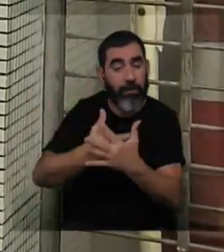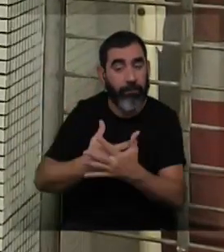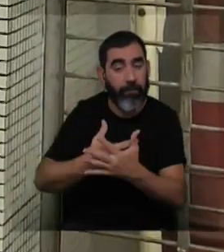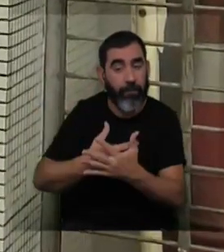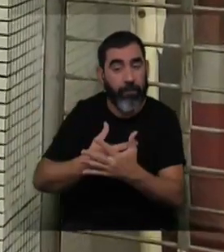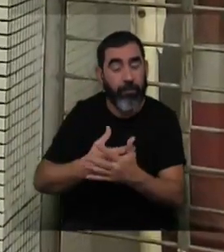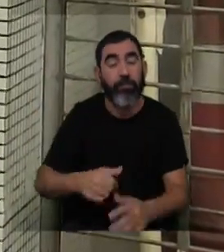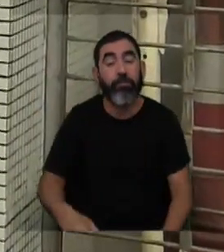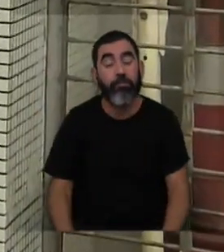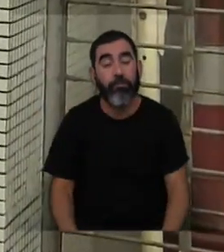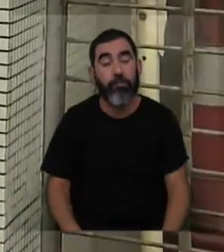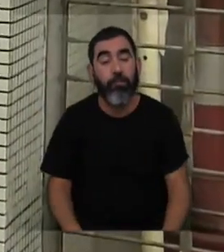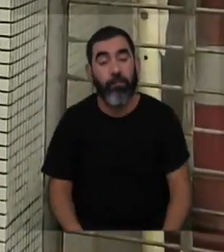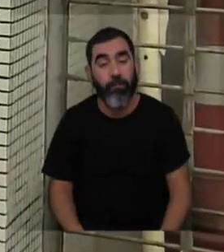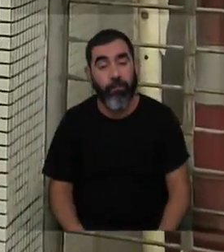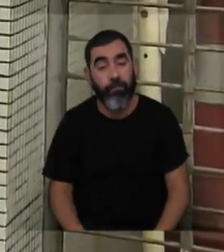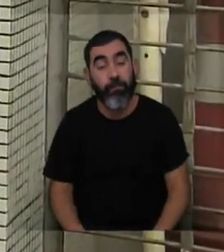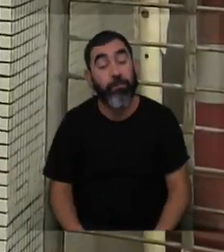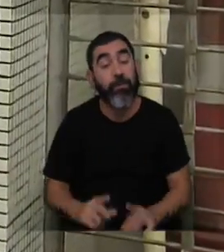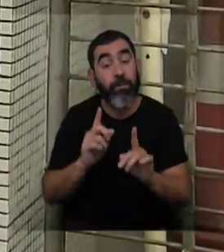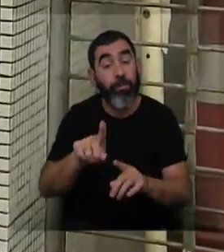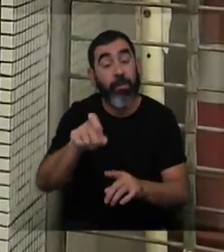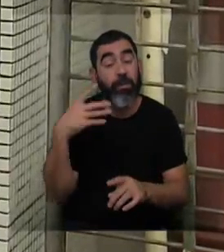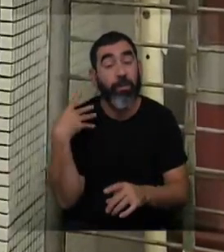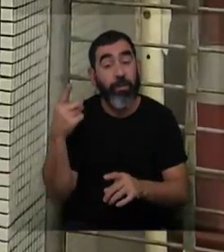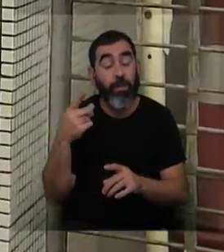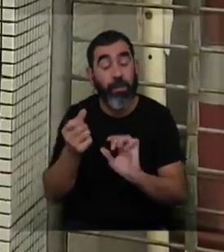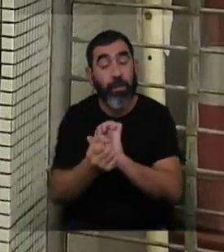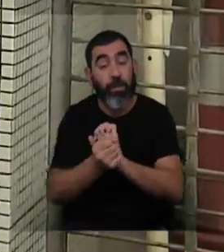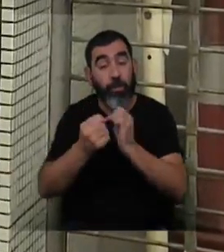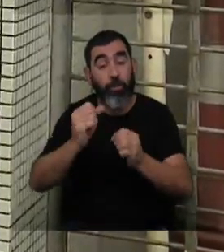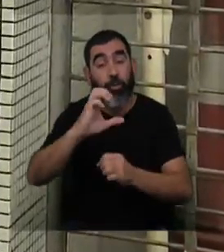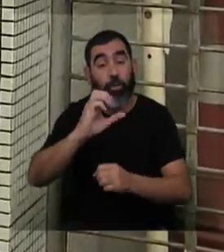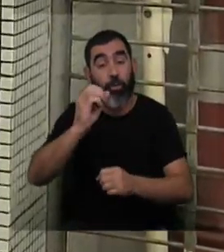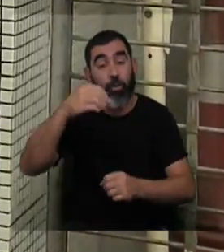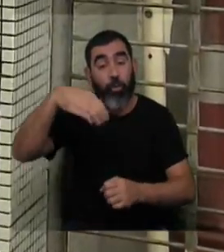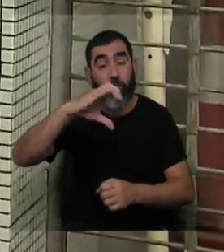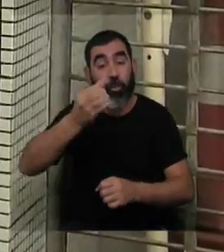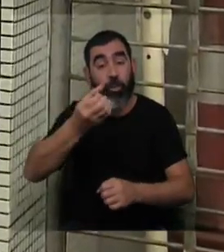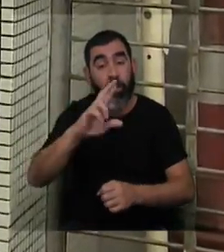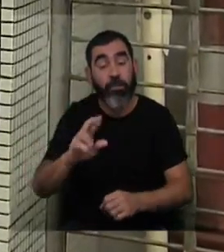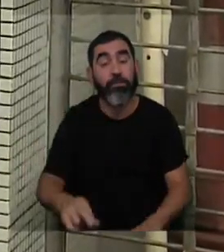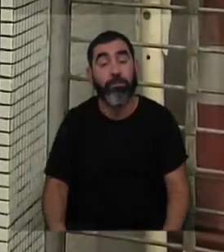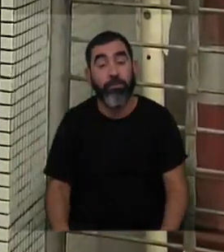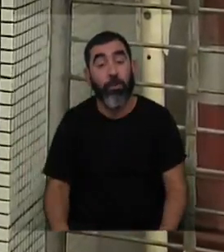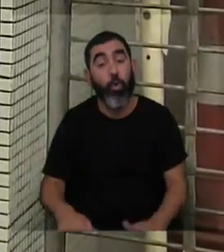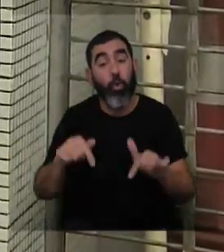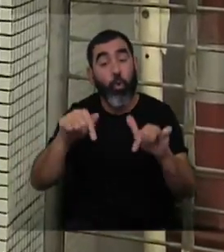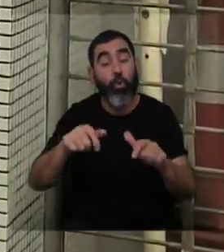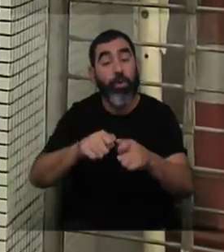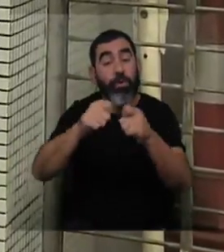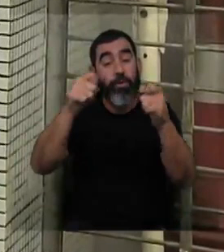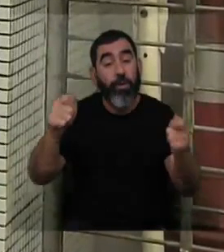las denunciantes de Penades. Entre ellos está el ex director del CONCAR, Carlos Taroco. Pero a esto se sumó que hoy el semanario